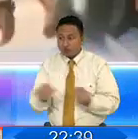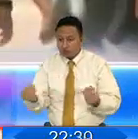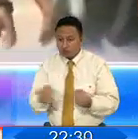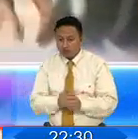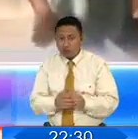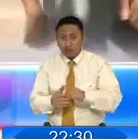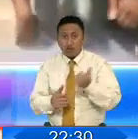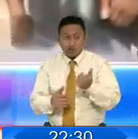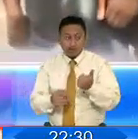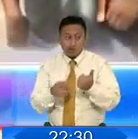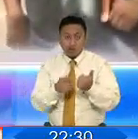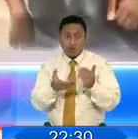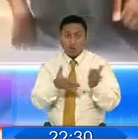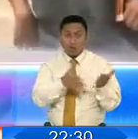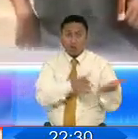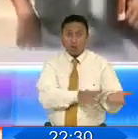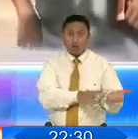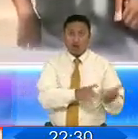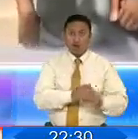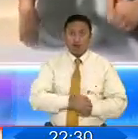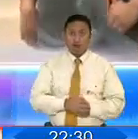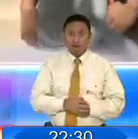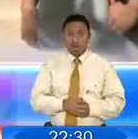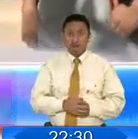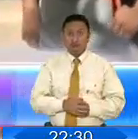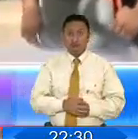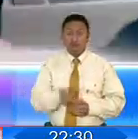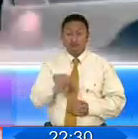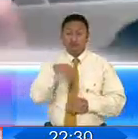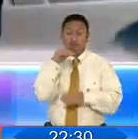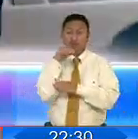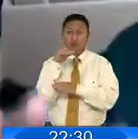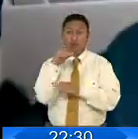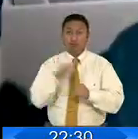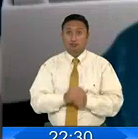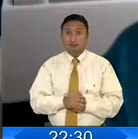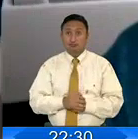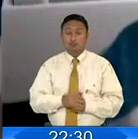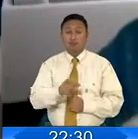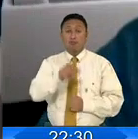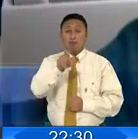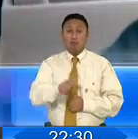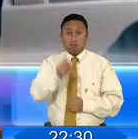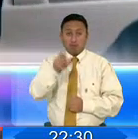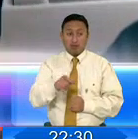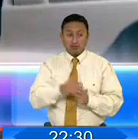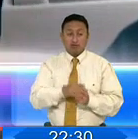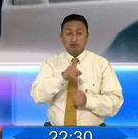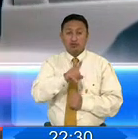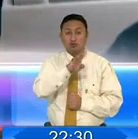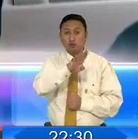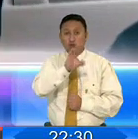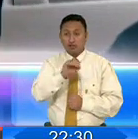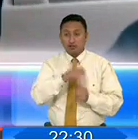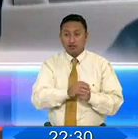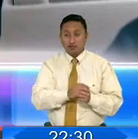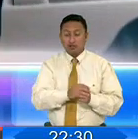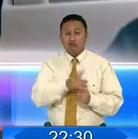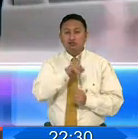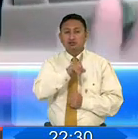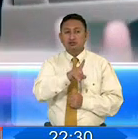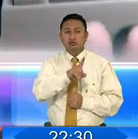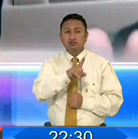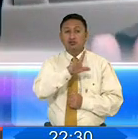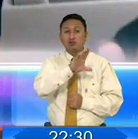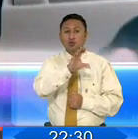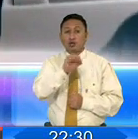otros incluso muriendo en su intento de llegar, como en Ecuador. De ese mismo número de personas que viajaban, 140, 150 mil